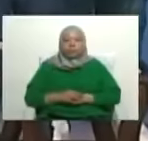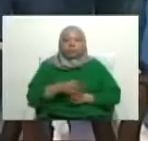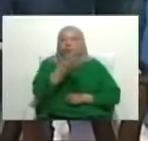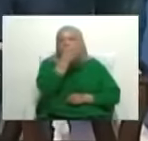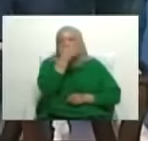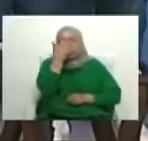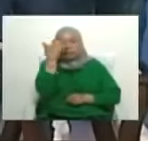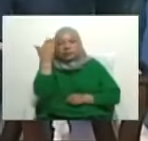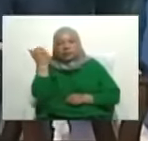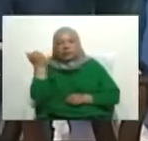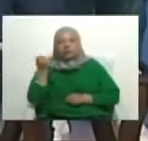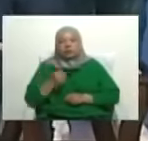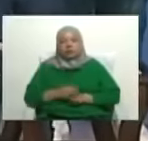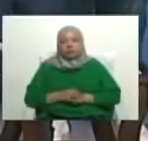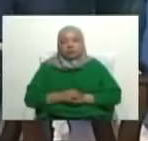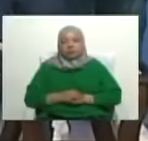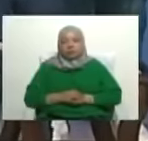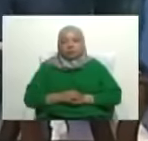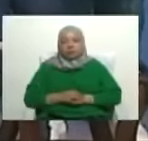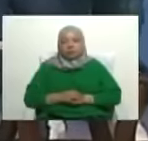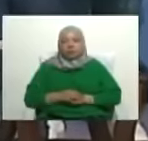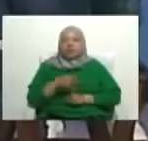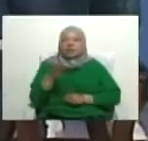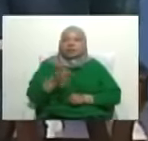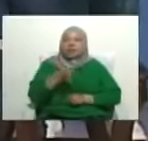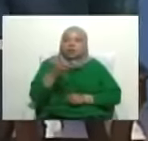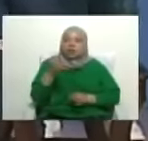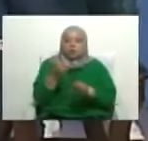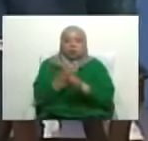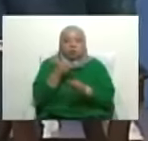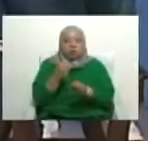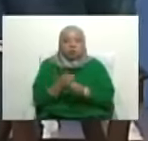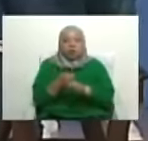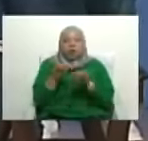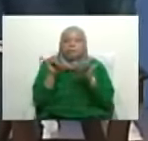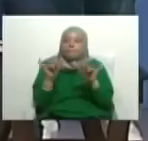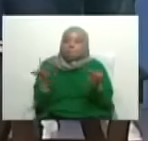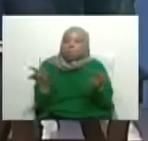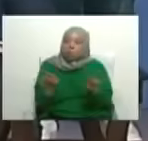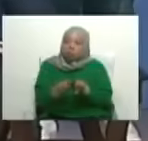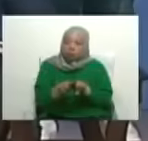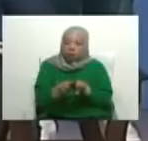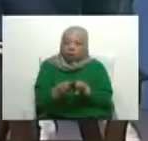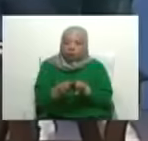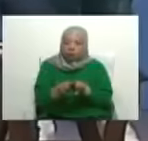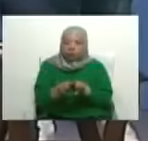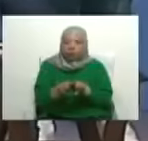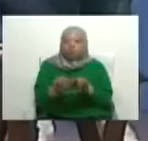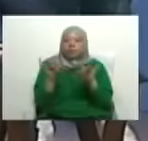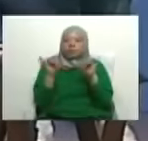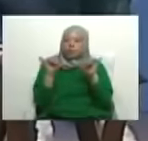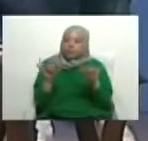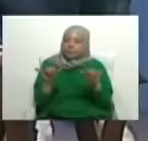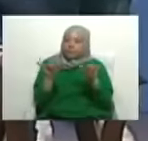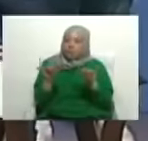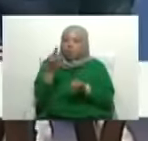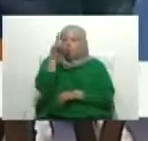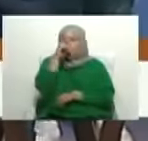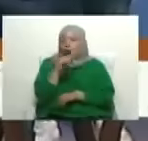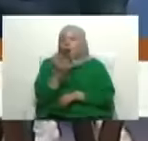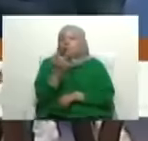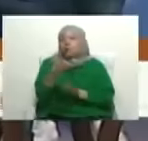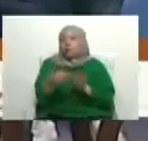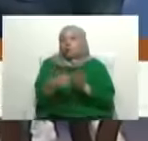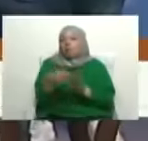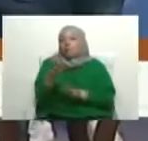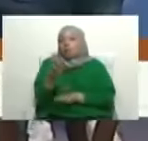olvida, pero el patrón siempre ha sido el mismo. El mismo patrón del año 2002,